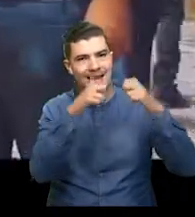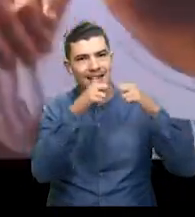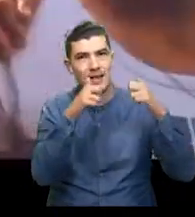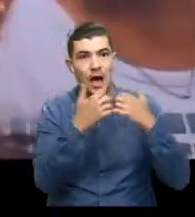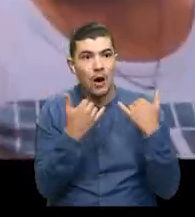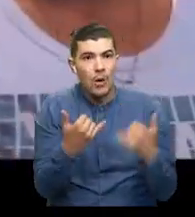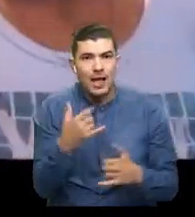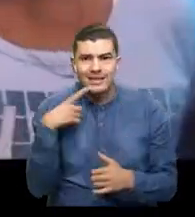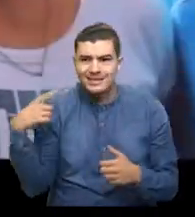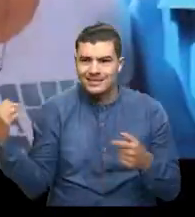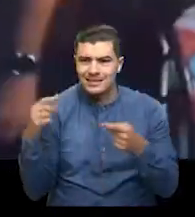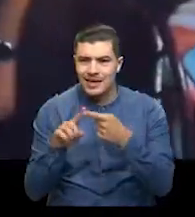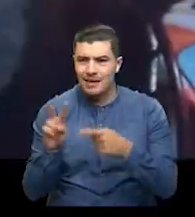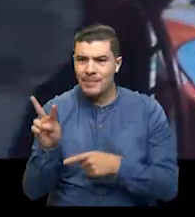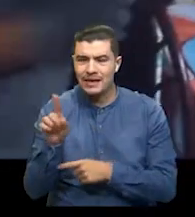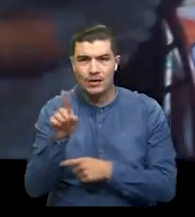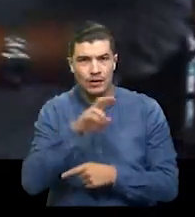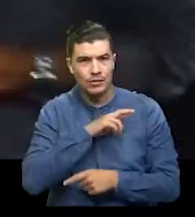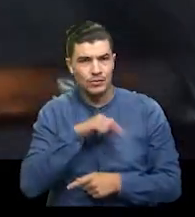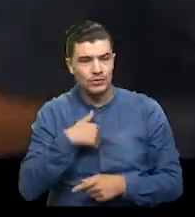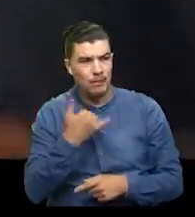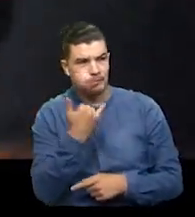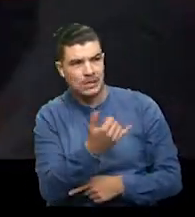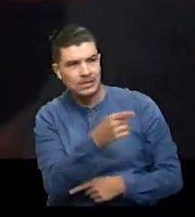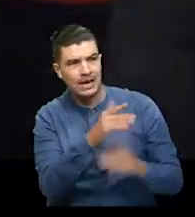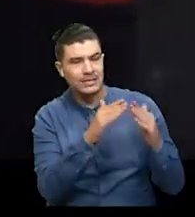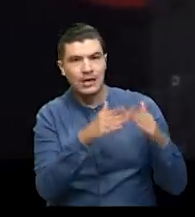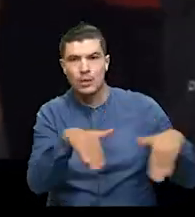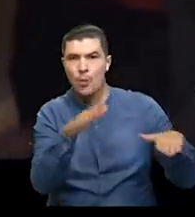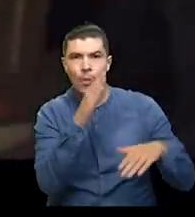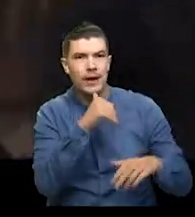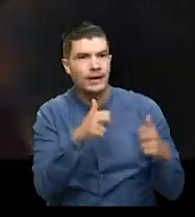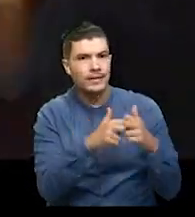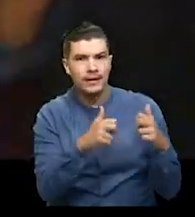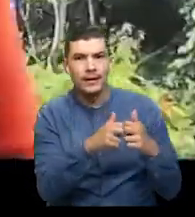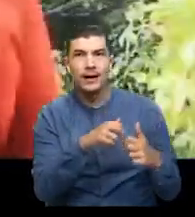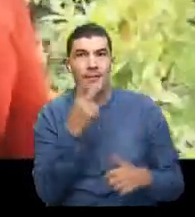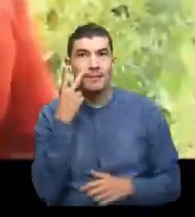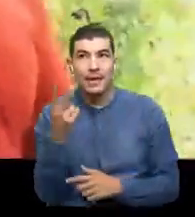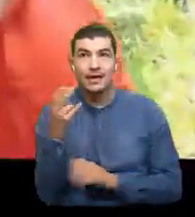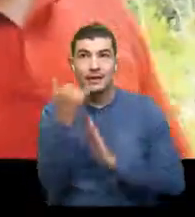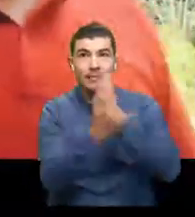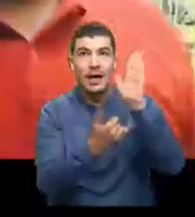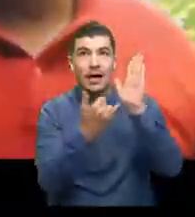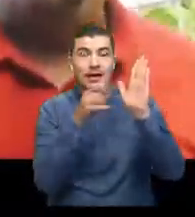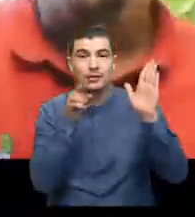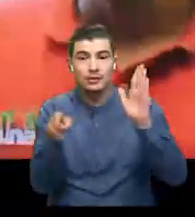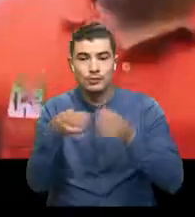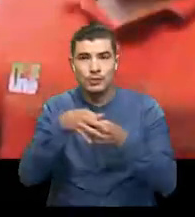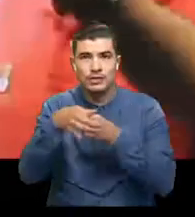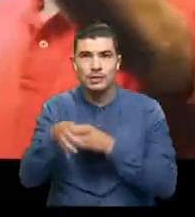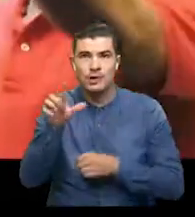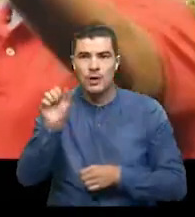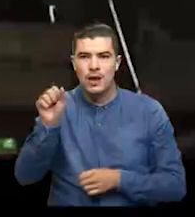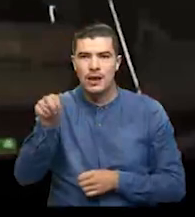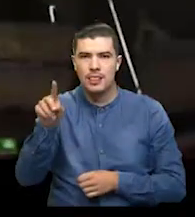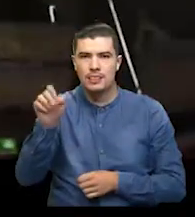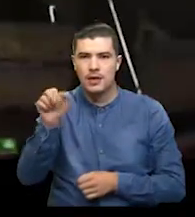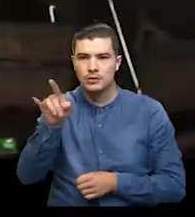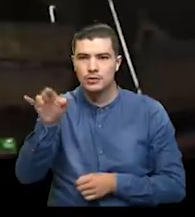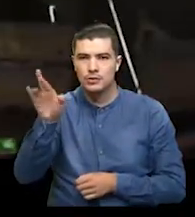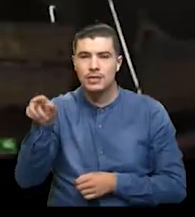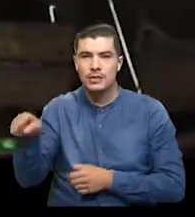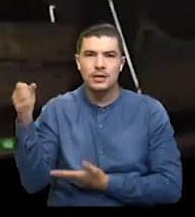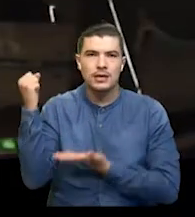tengamos viviendas que no cuentan con esta energía. Y como ustedes pueden ver estas imágenes, en el municipio de Landázuri estamos haciendo una inversión por